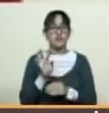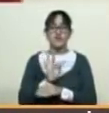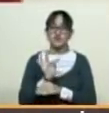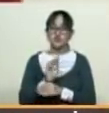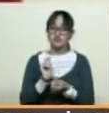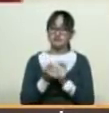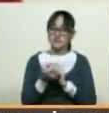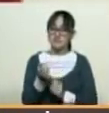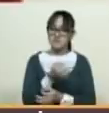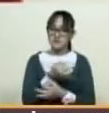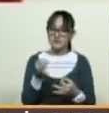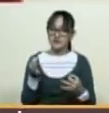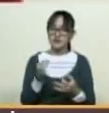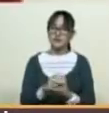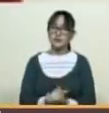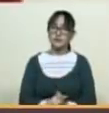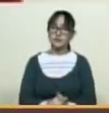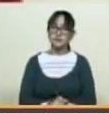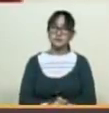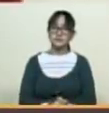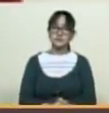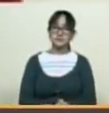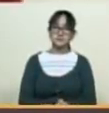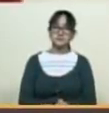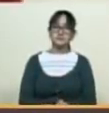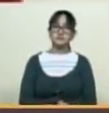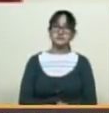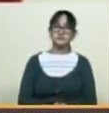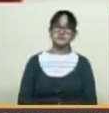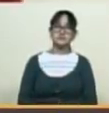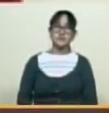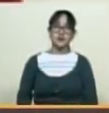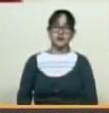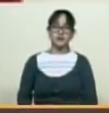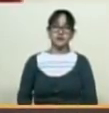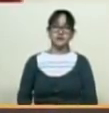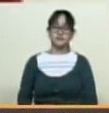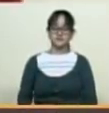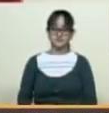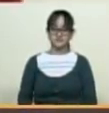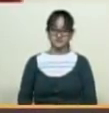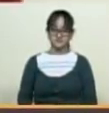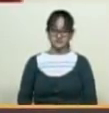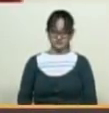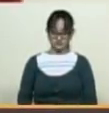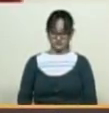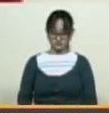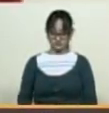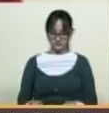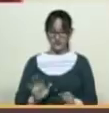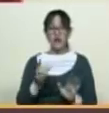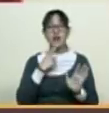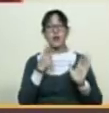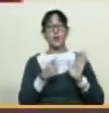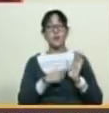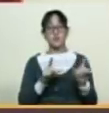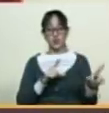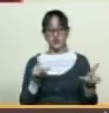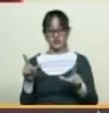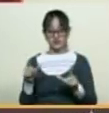fueron restaurados a su lugar de origen, es decir, que eso también ya lo cumplimos.